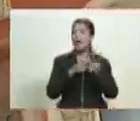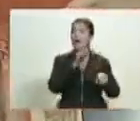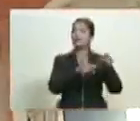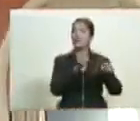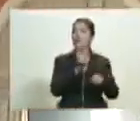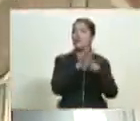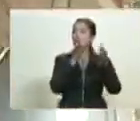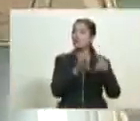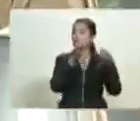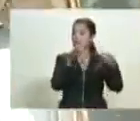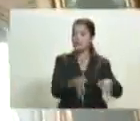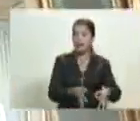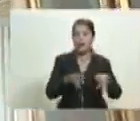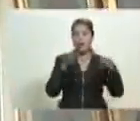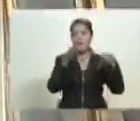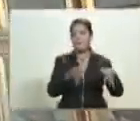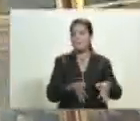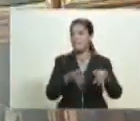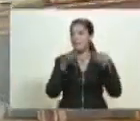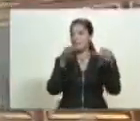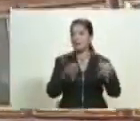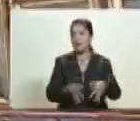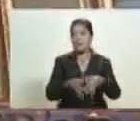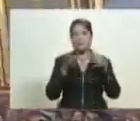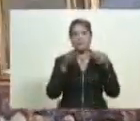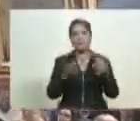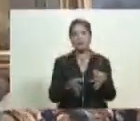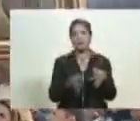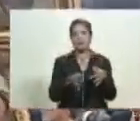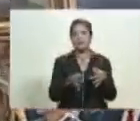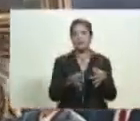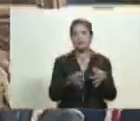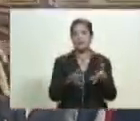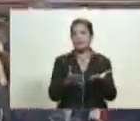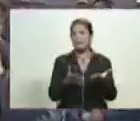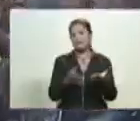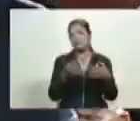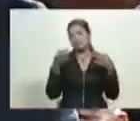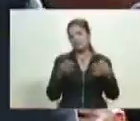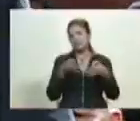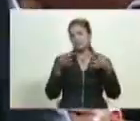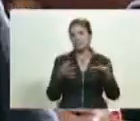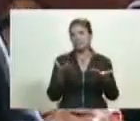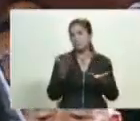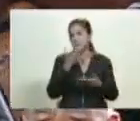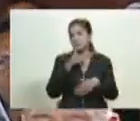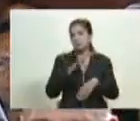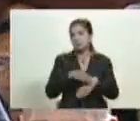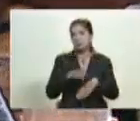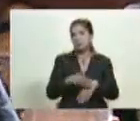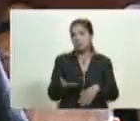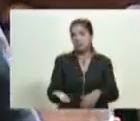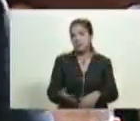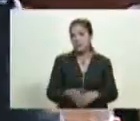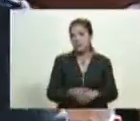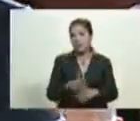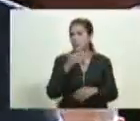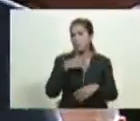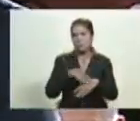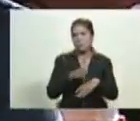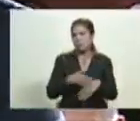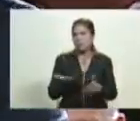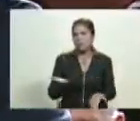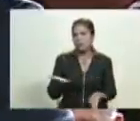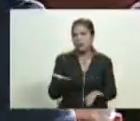venezolanos que siempre han mantenido, la mayoría de las veces o casi siempre sin ningún tipo de